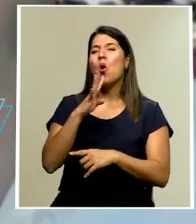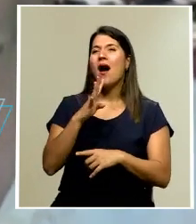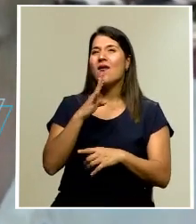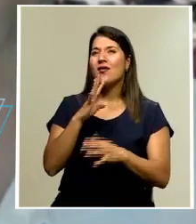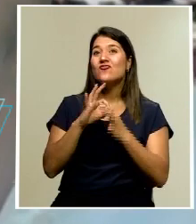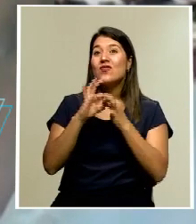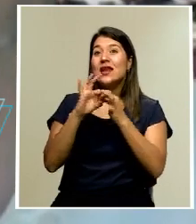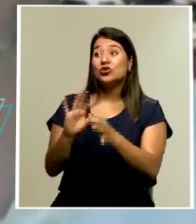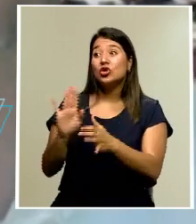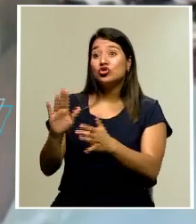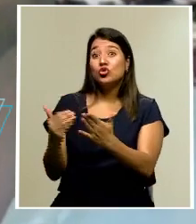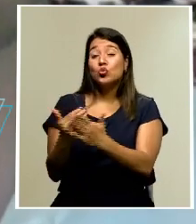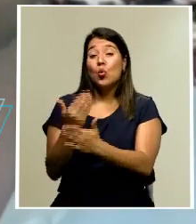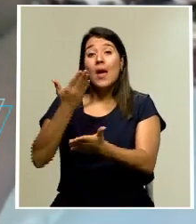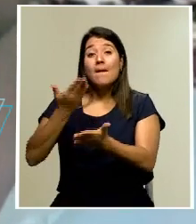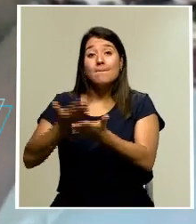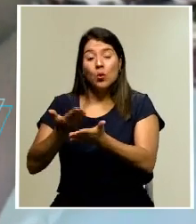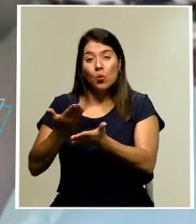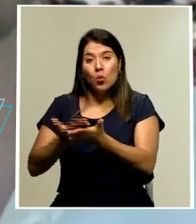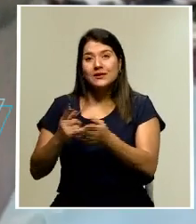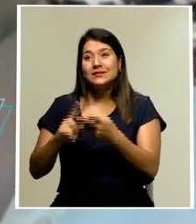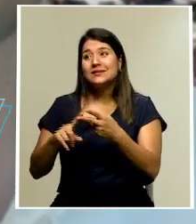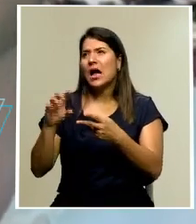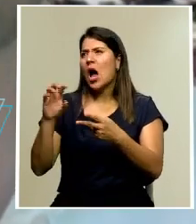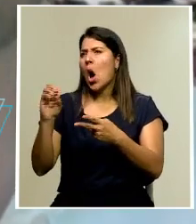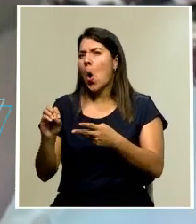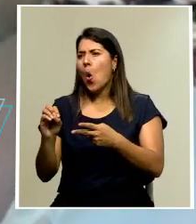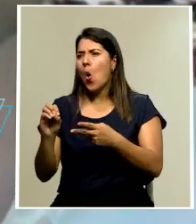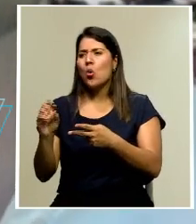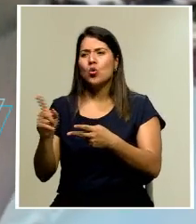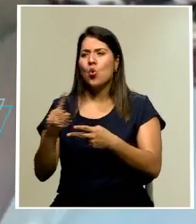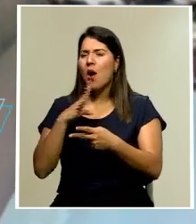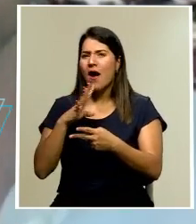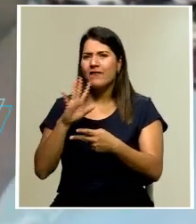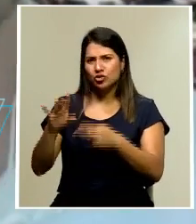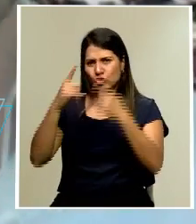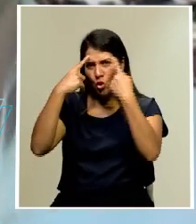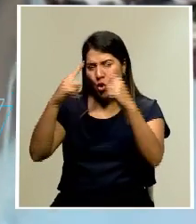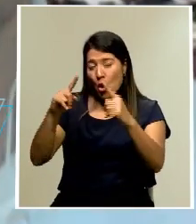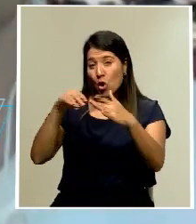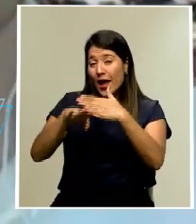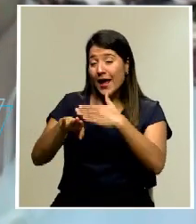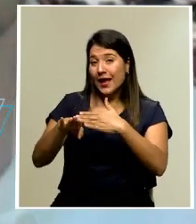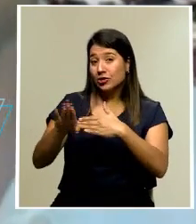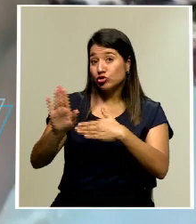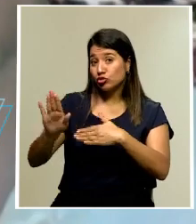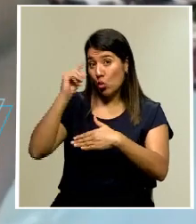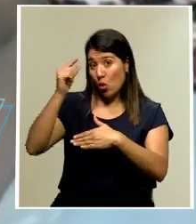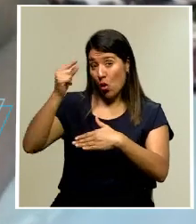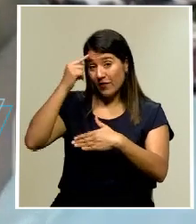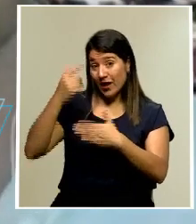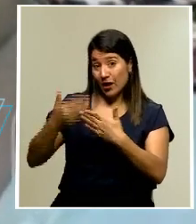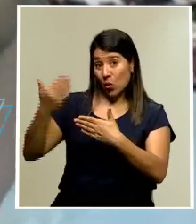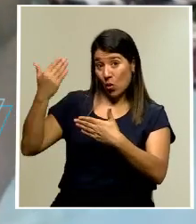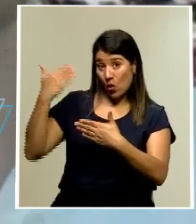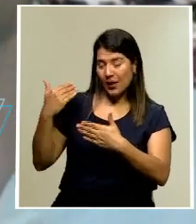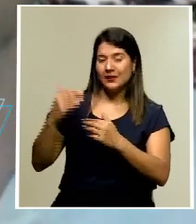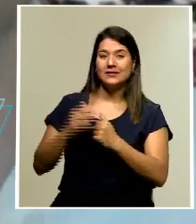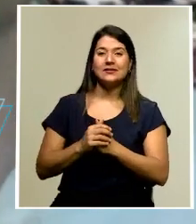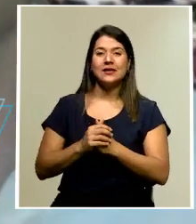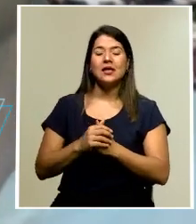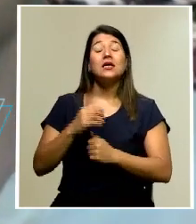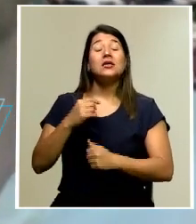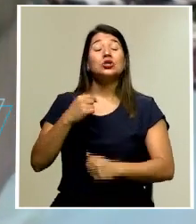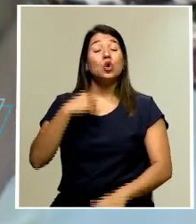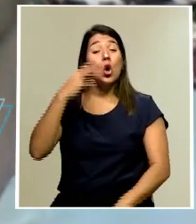o algunos de los elementos que tuvo favorables en su gobierno, pero especialmente al lado de las propuestas. Yo he sostenido la tesis de que en tanto don José María Figueres